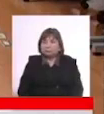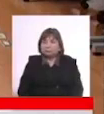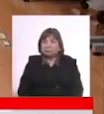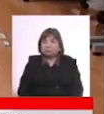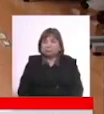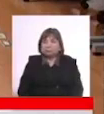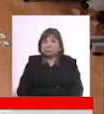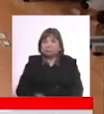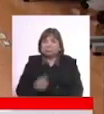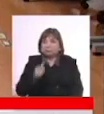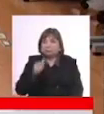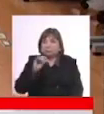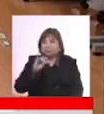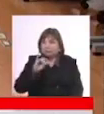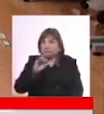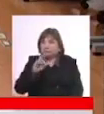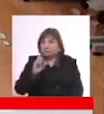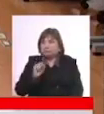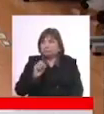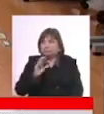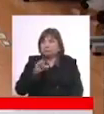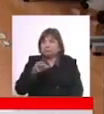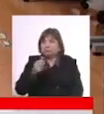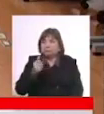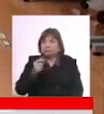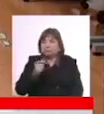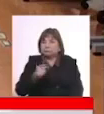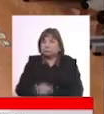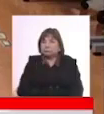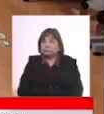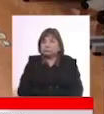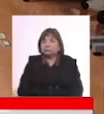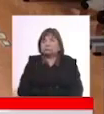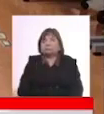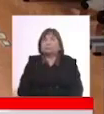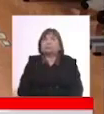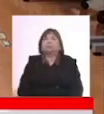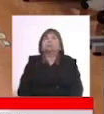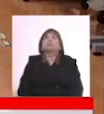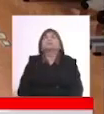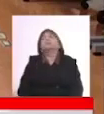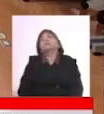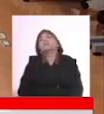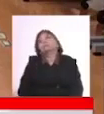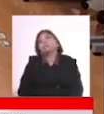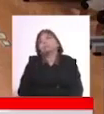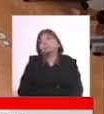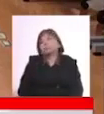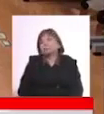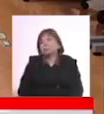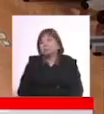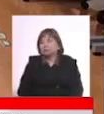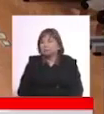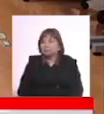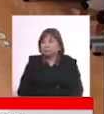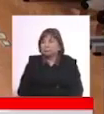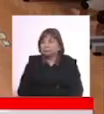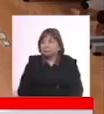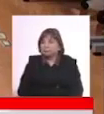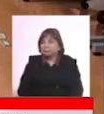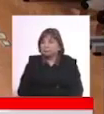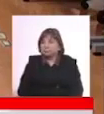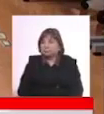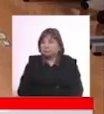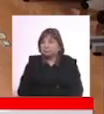Cortés Aguirre Isabel, en el chat, a favor, señor presidente. No, secretario, secretario.